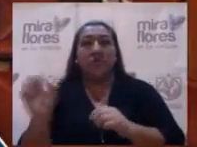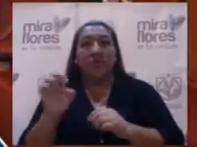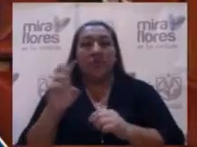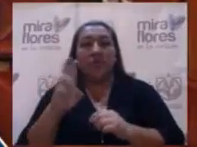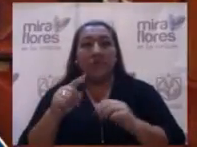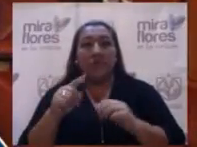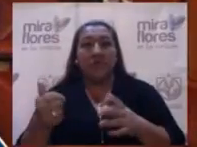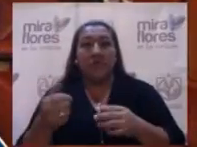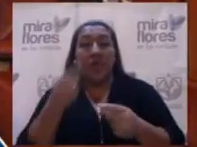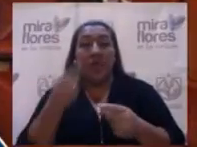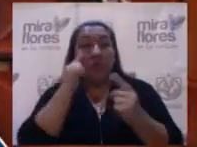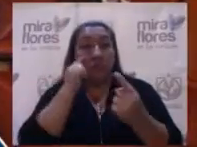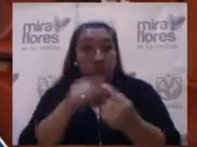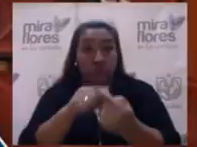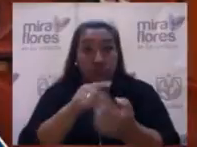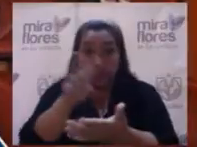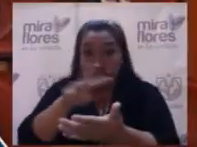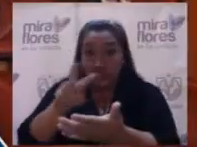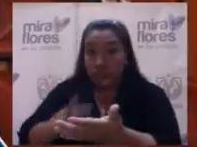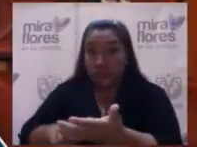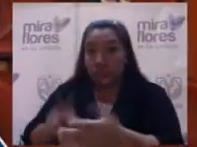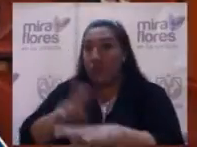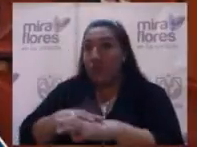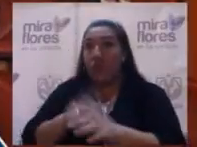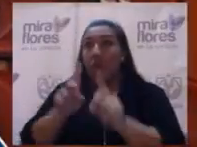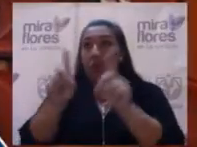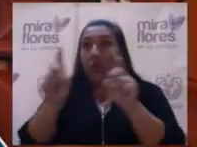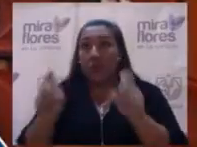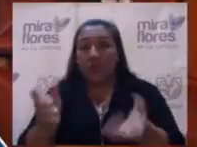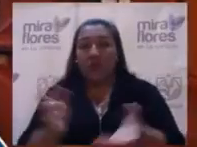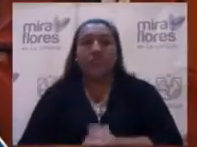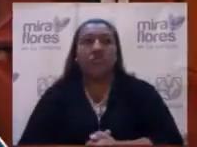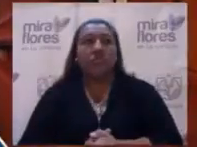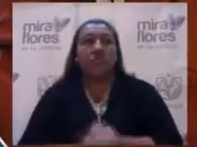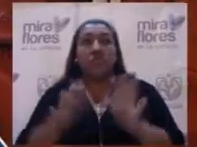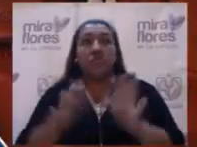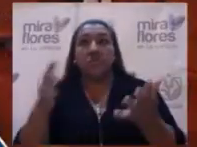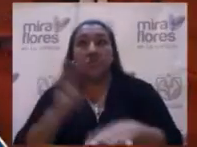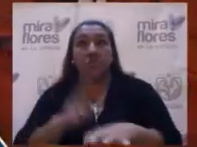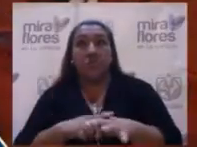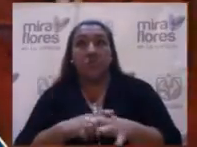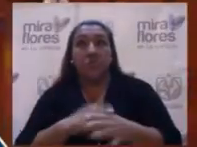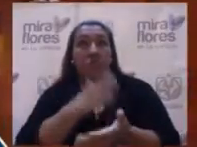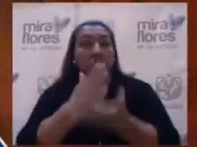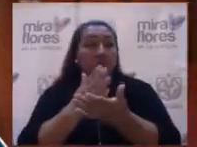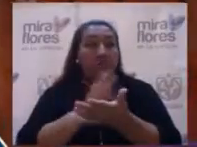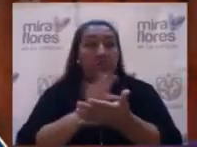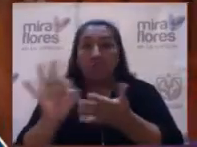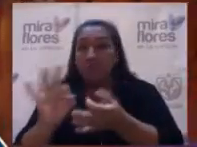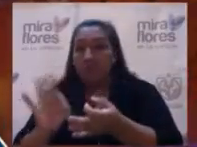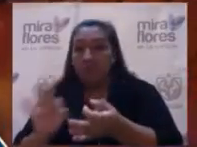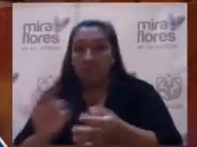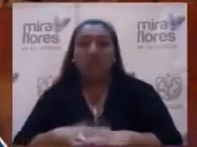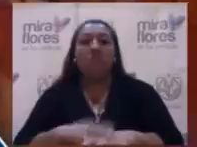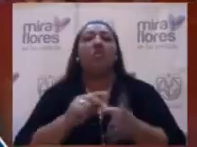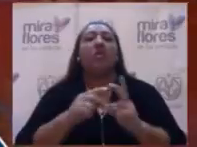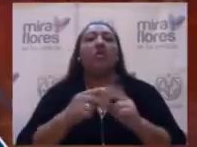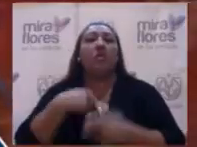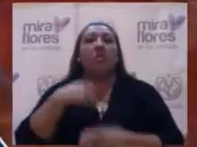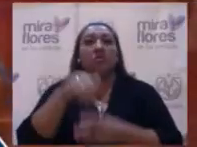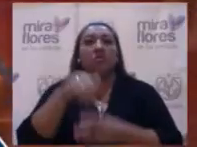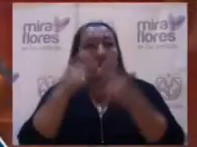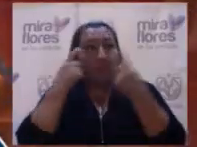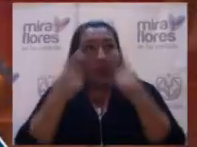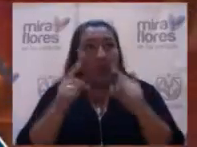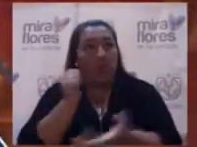alguna observación, es el momento de realizarla. No hay observaciones al acta. Si no hay observaciones, procederemos a votar su